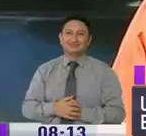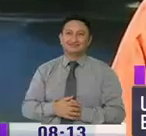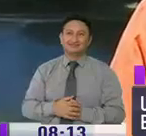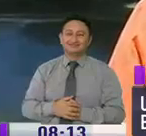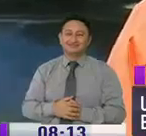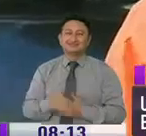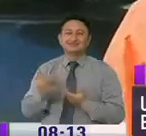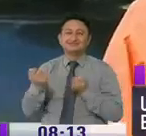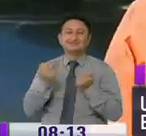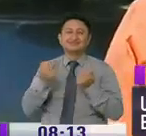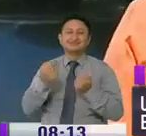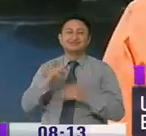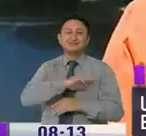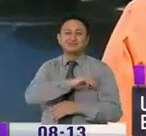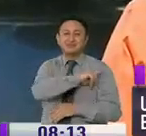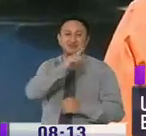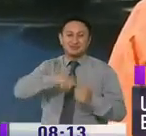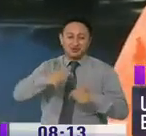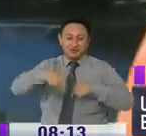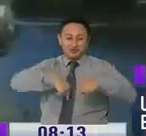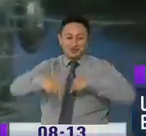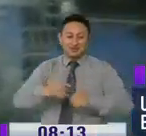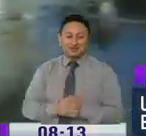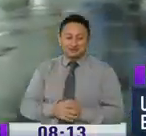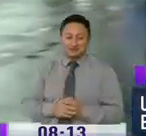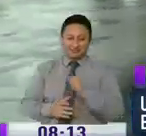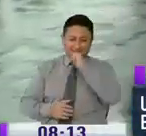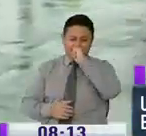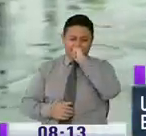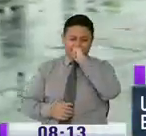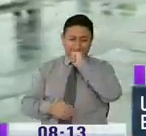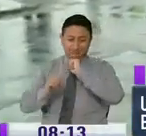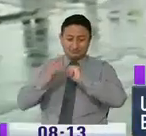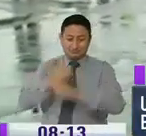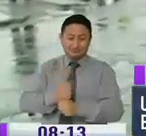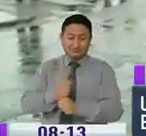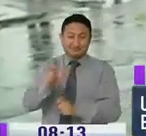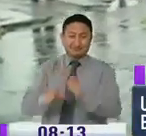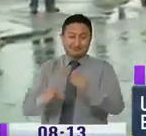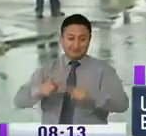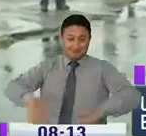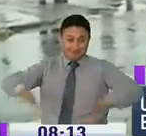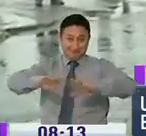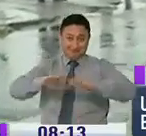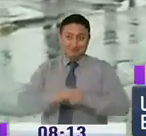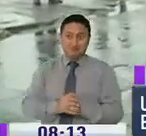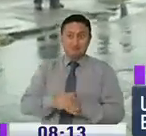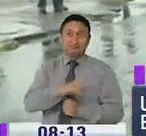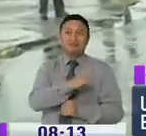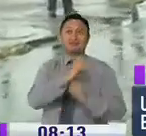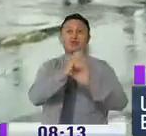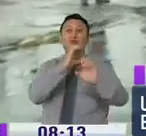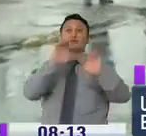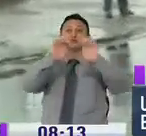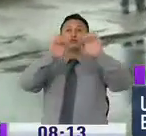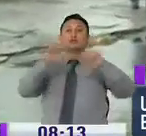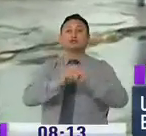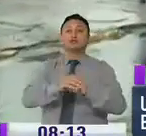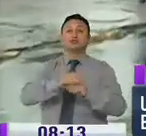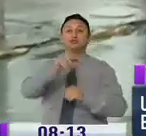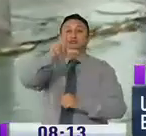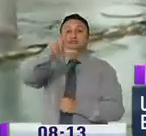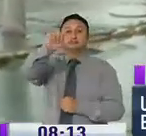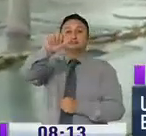Control Metropolitano y Agencia Metropolitana de Tránsito para la seguridad de las personas en el sitio. El bus es de la cooperativa